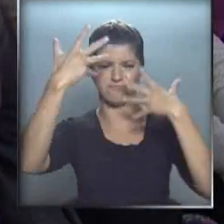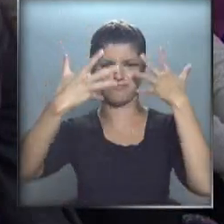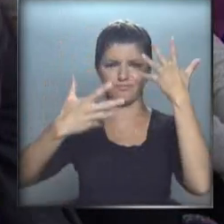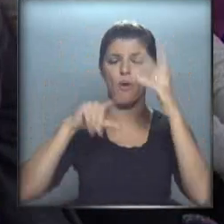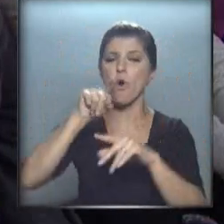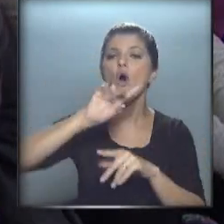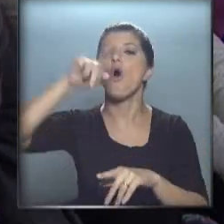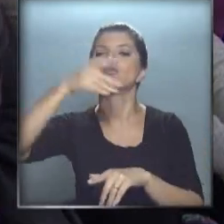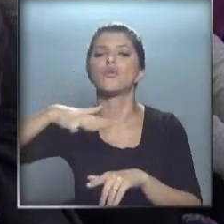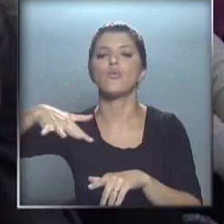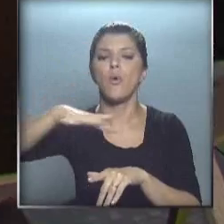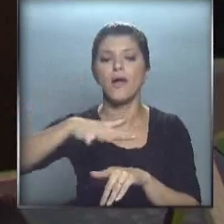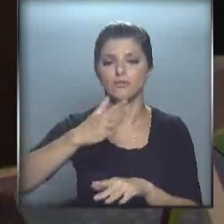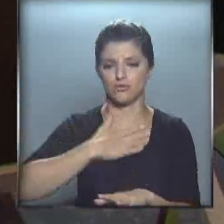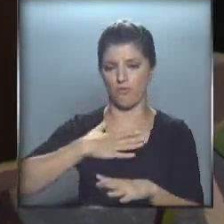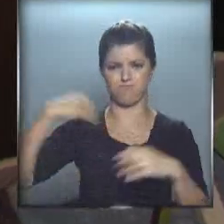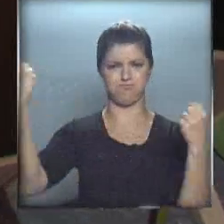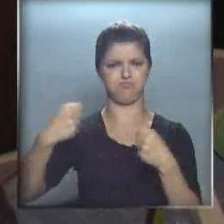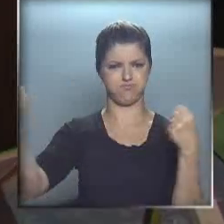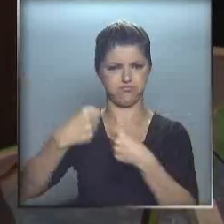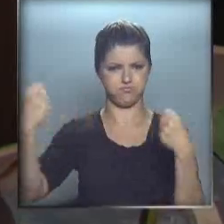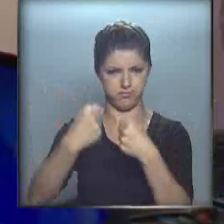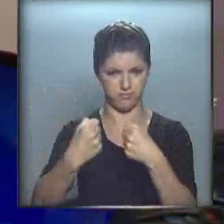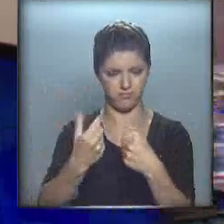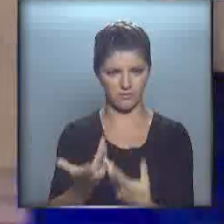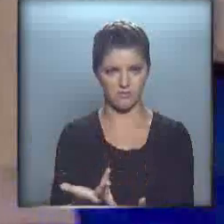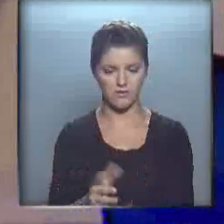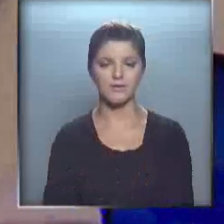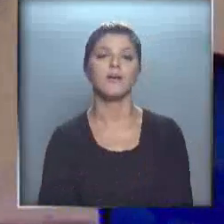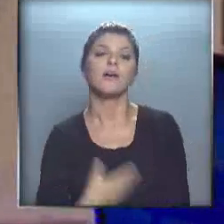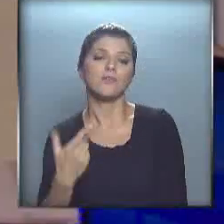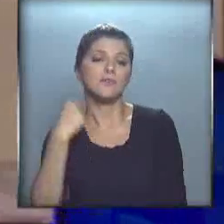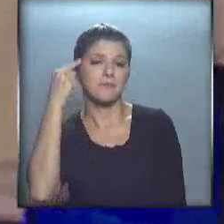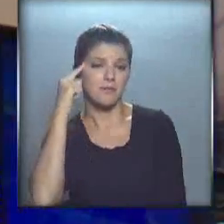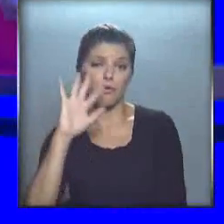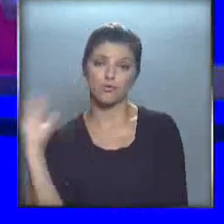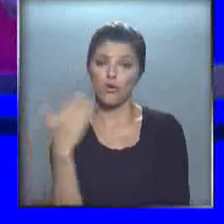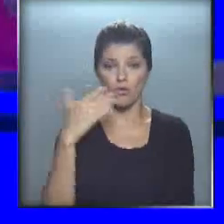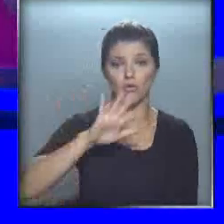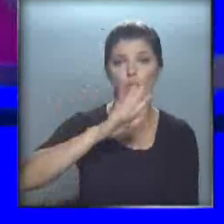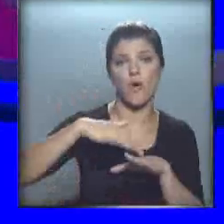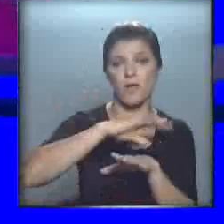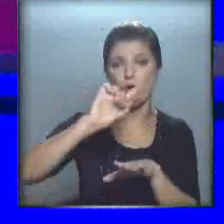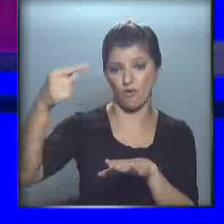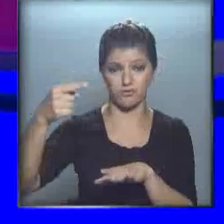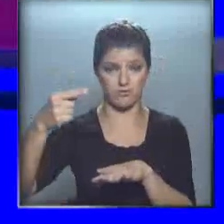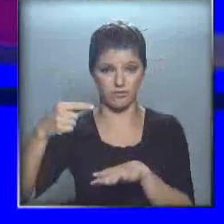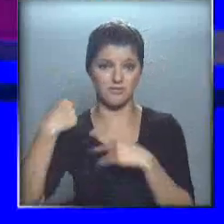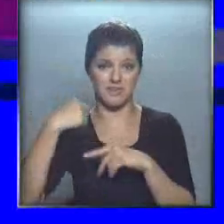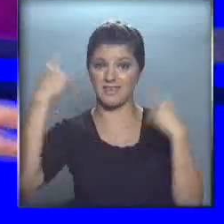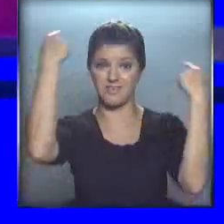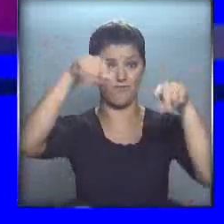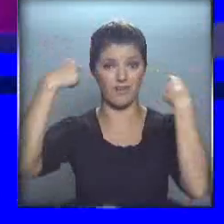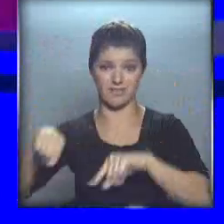otro lado. Entonces como vos sos de otro lado, yo me agarro con vos. Si uno se pone a pensar, todos somos de otro lado y todos son diferentes. Que ese